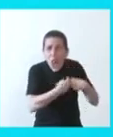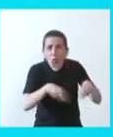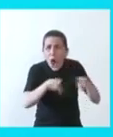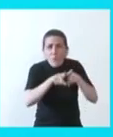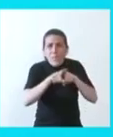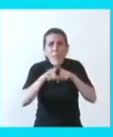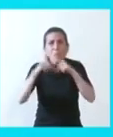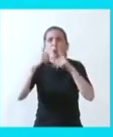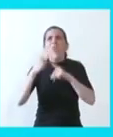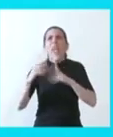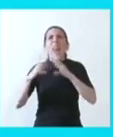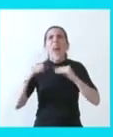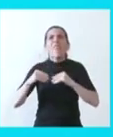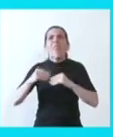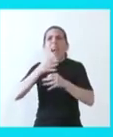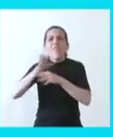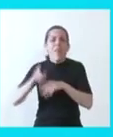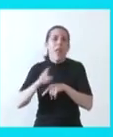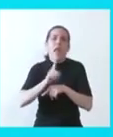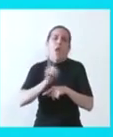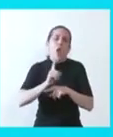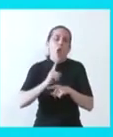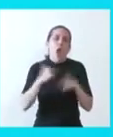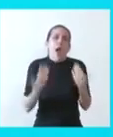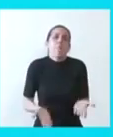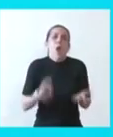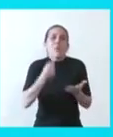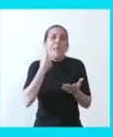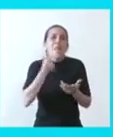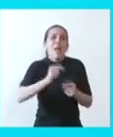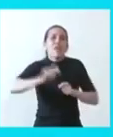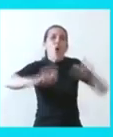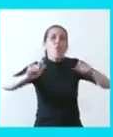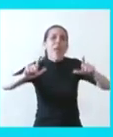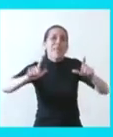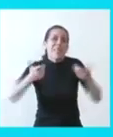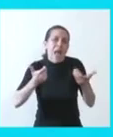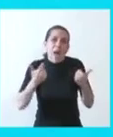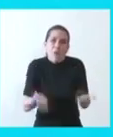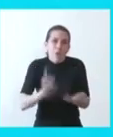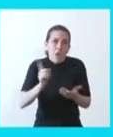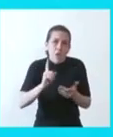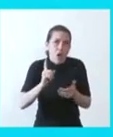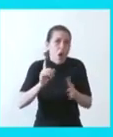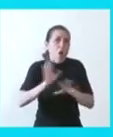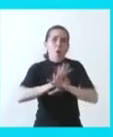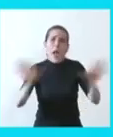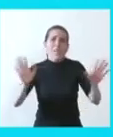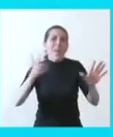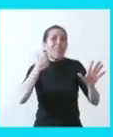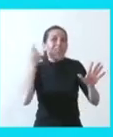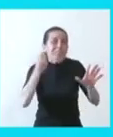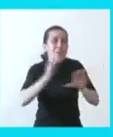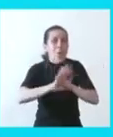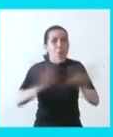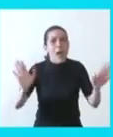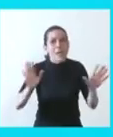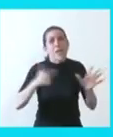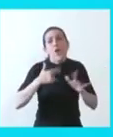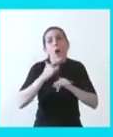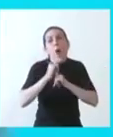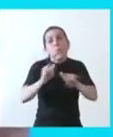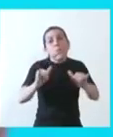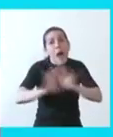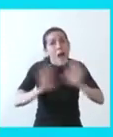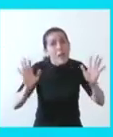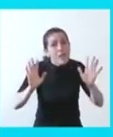es posible que aprovechen esas circunstancias para aumentar los precios. La Argentina de los vivos se terminó, ¿eh? Yo aviso